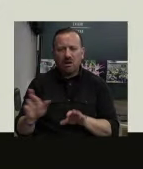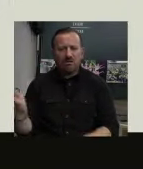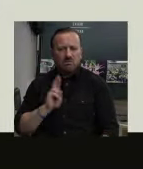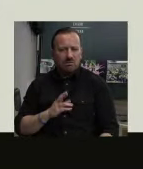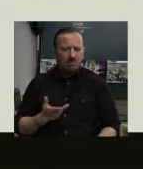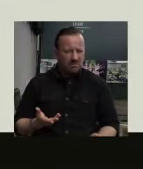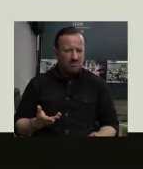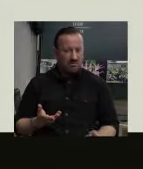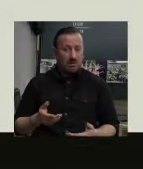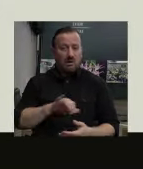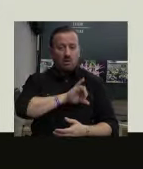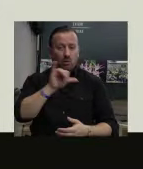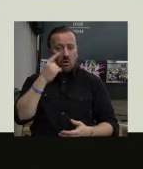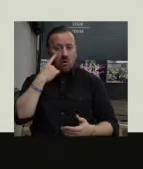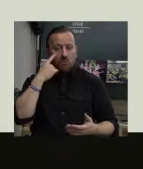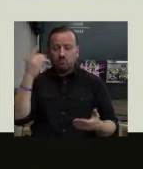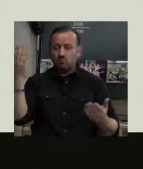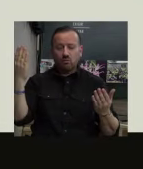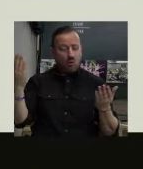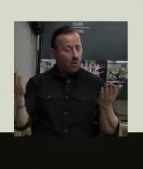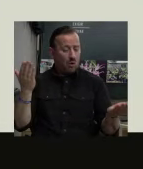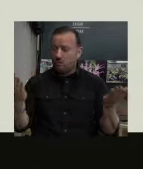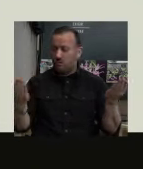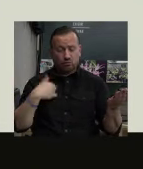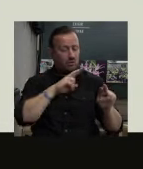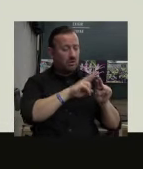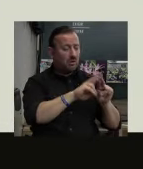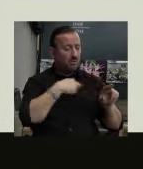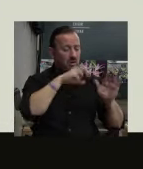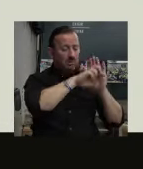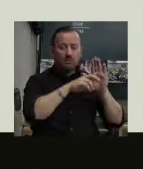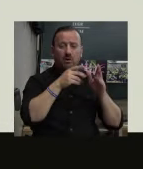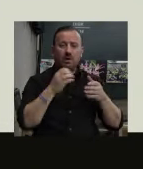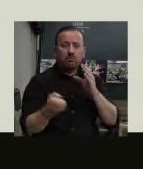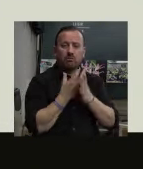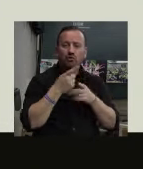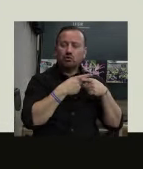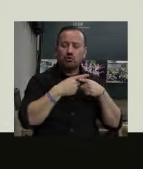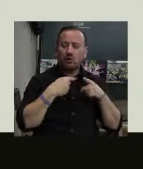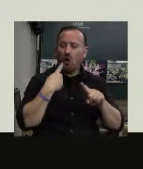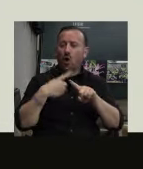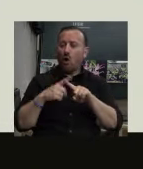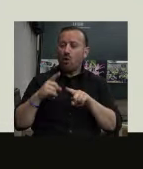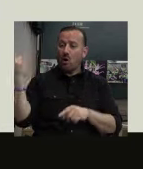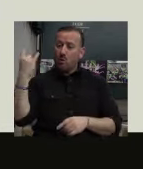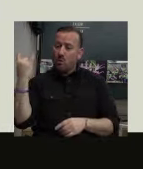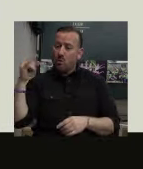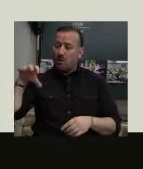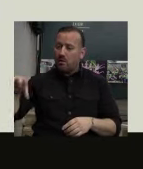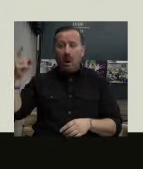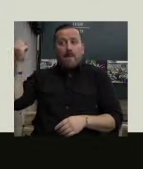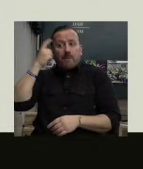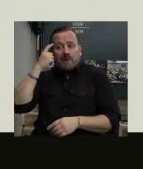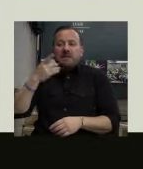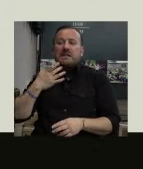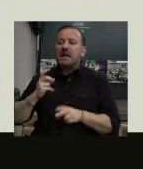luego comparar lo que yo hago en mis proyectos de innovación social con lo que la universidad cree que